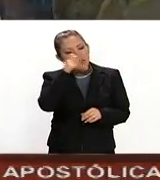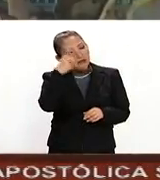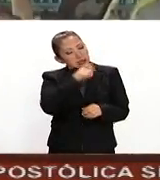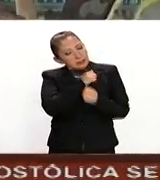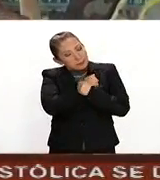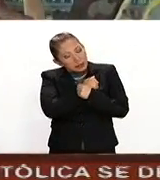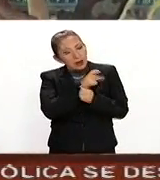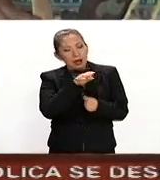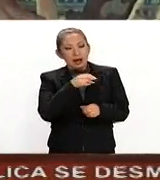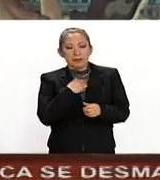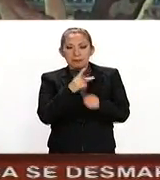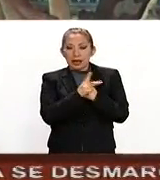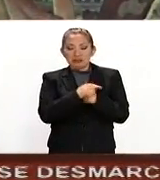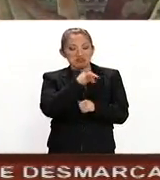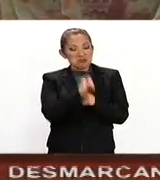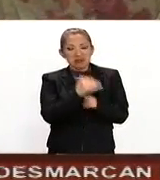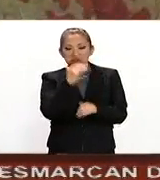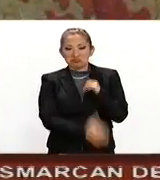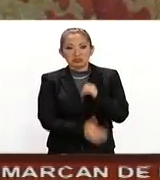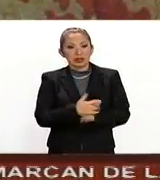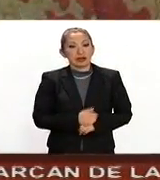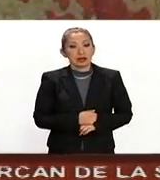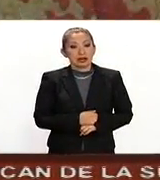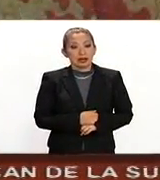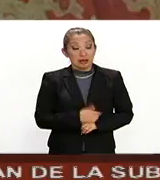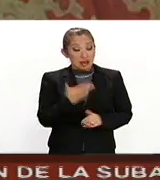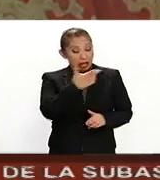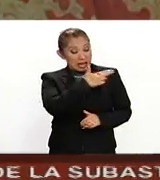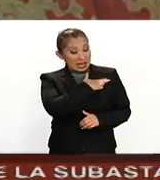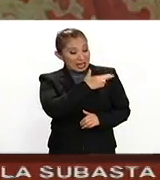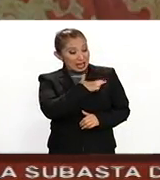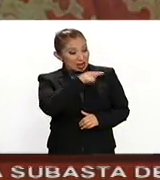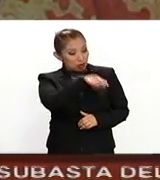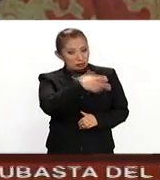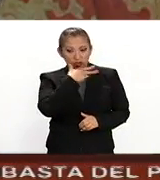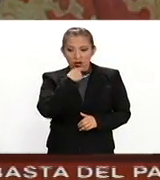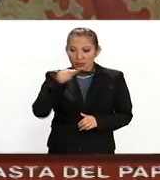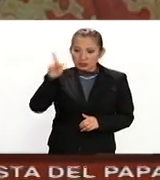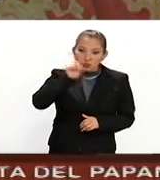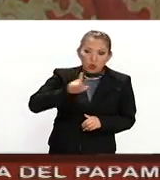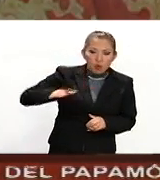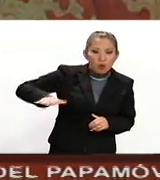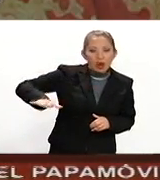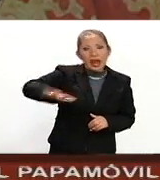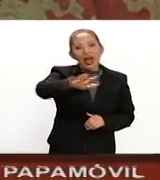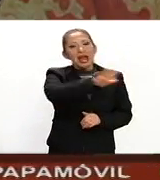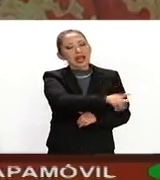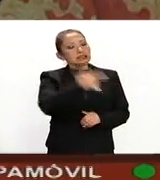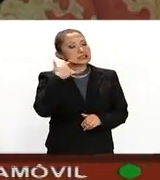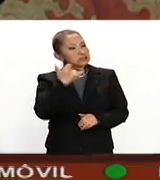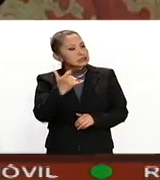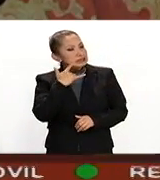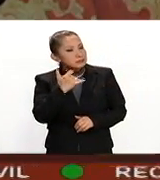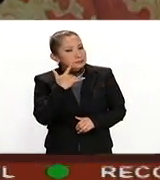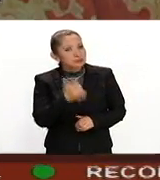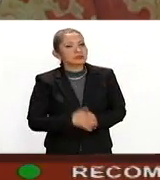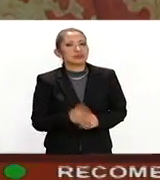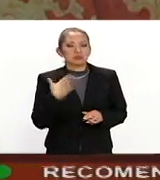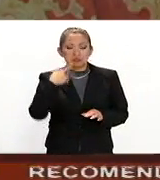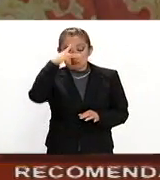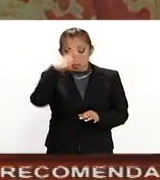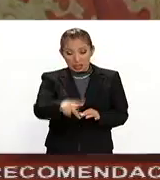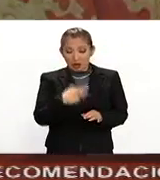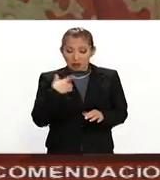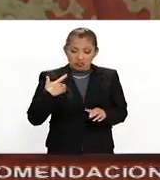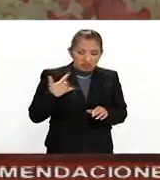país, dijo, era inacabable. A los héroes, a los hombres y mujeres que han luchado por